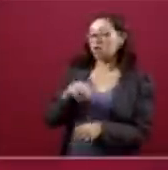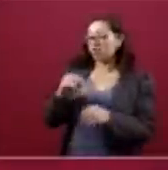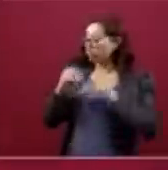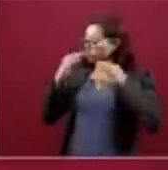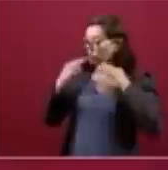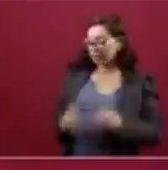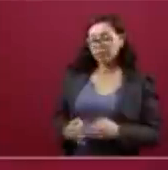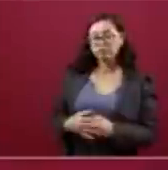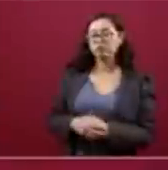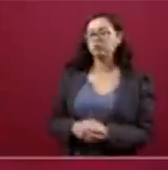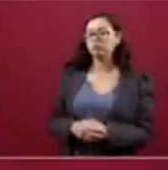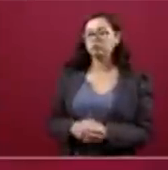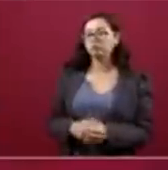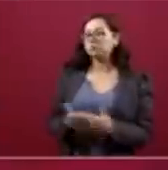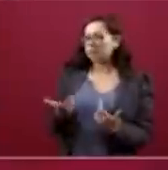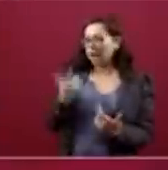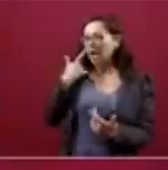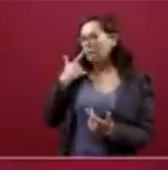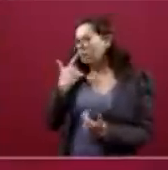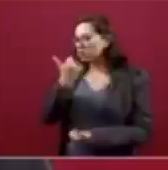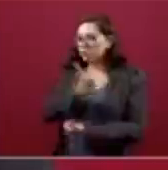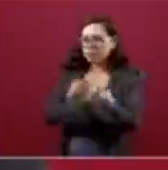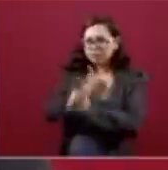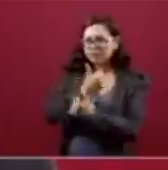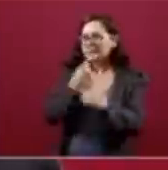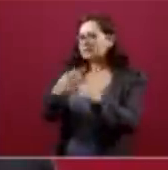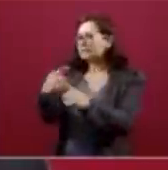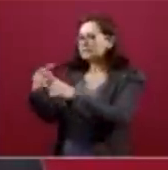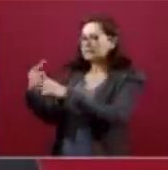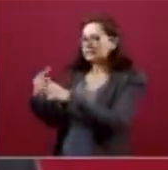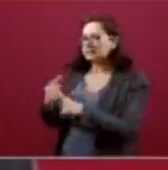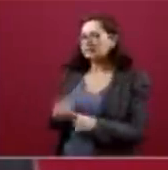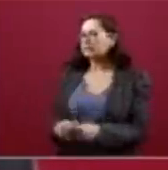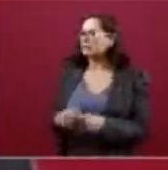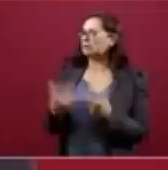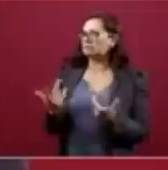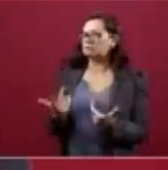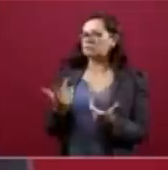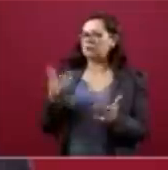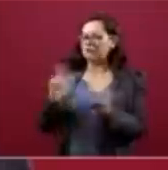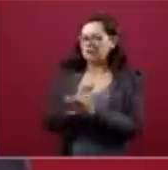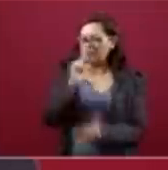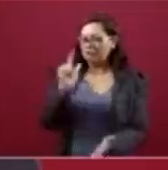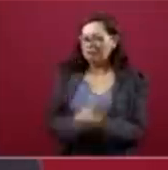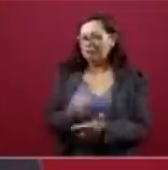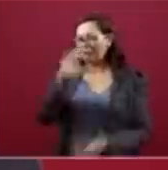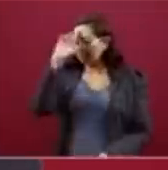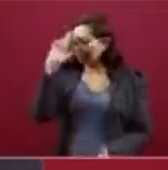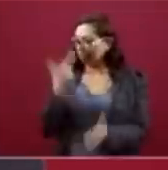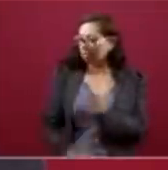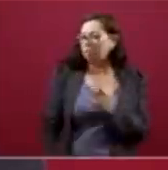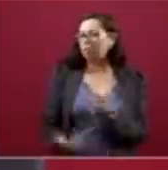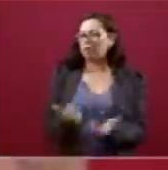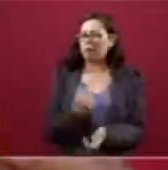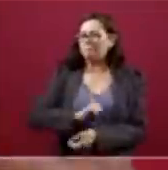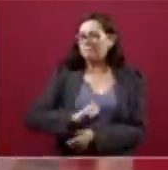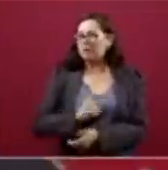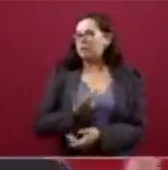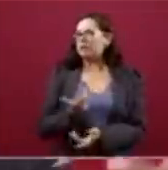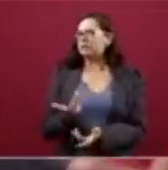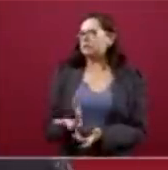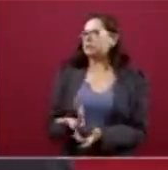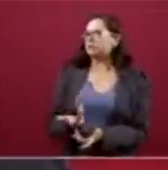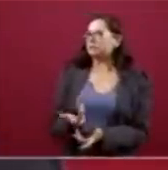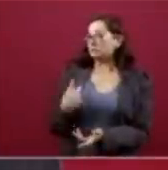porque no hay competencia, porque es ilegal, porque es influyentismo. Y si me obliga a